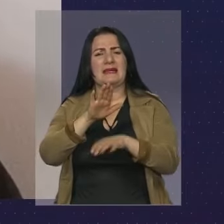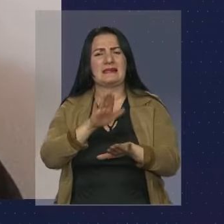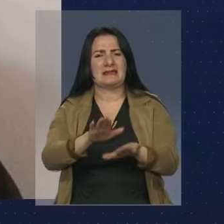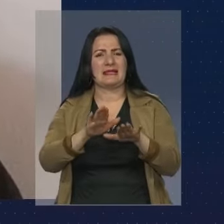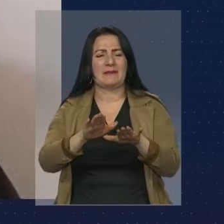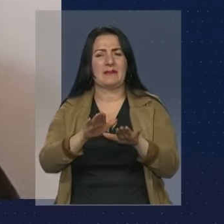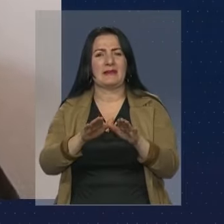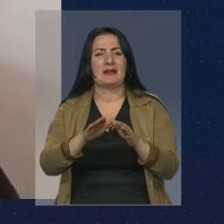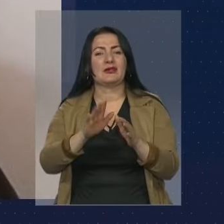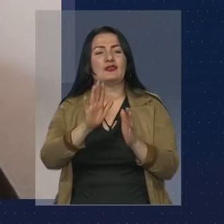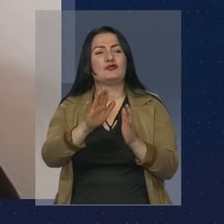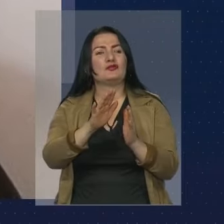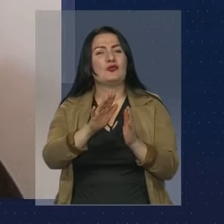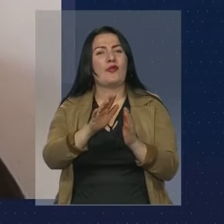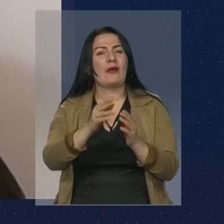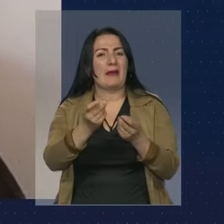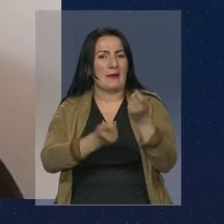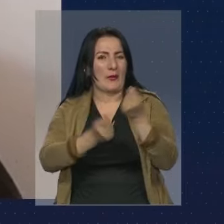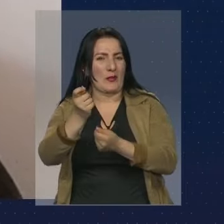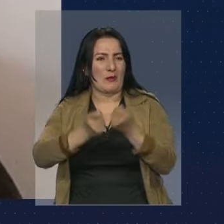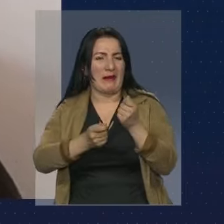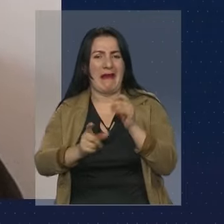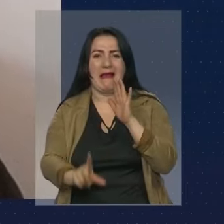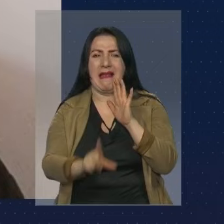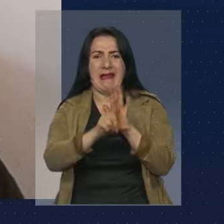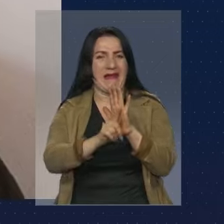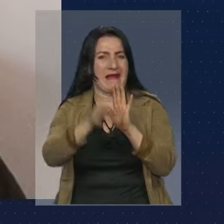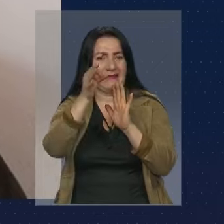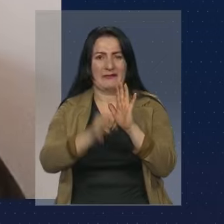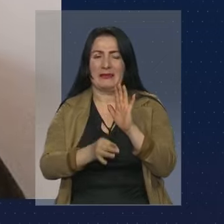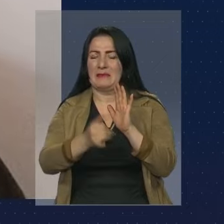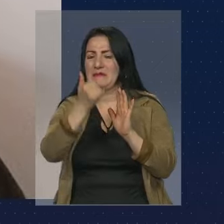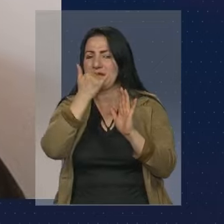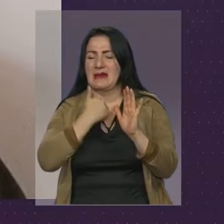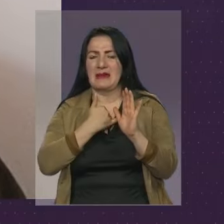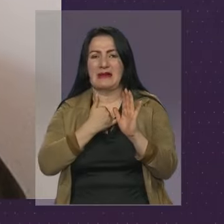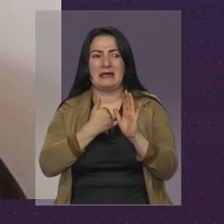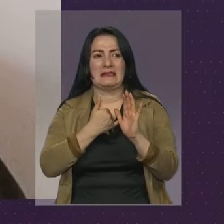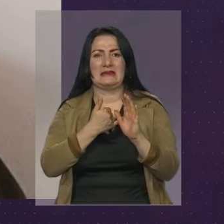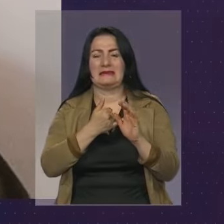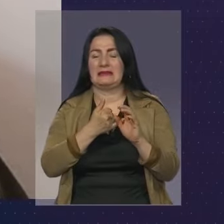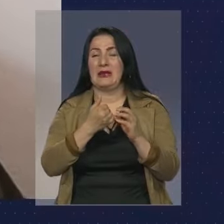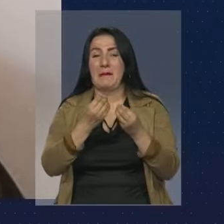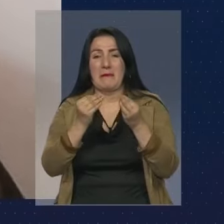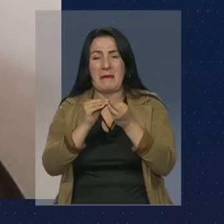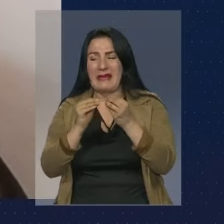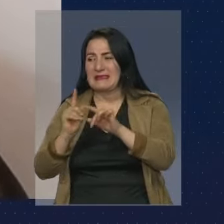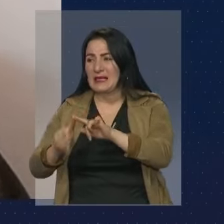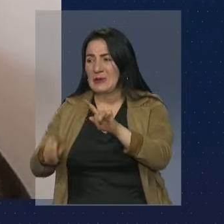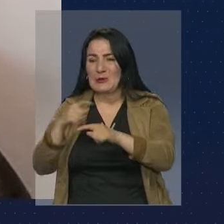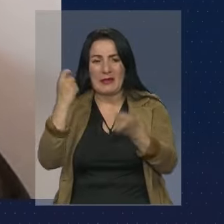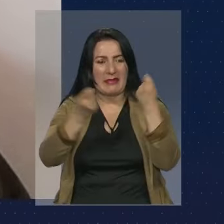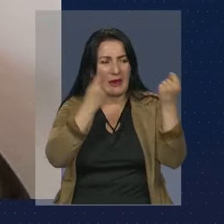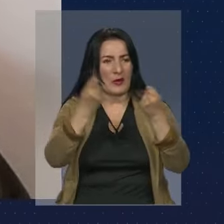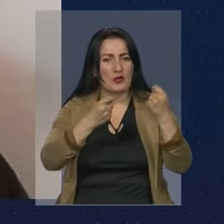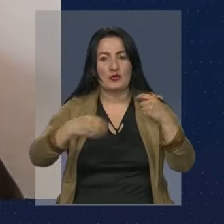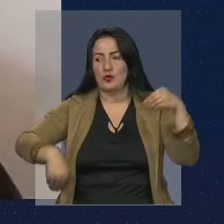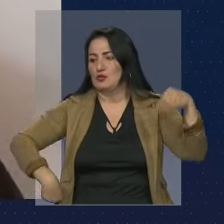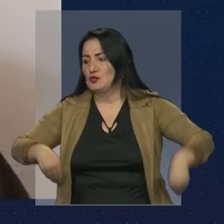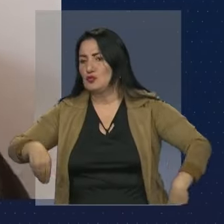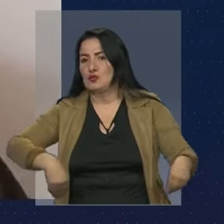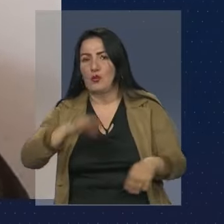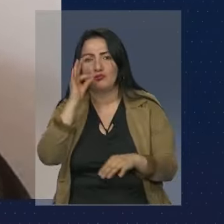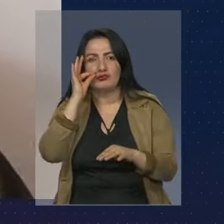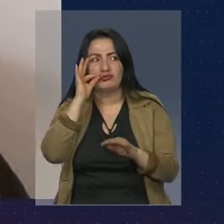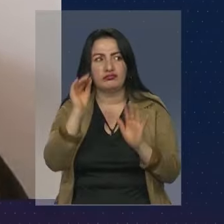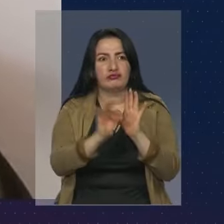de portafolios de economía ilegal. No solo viven del microtráfico, sino que tienen muchos negocios algunos